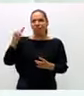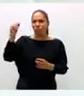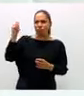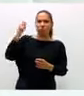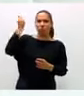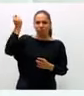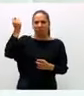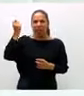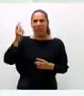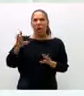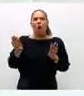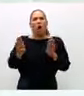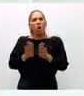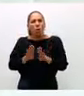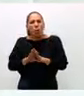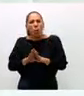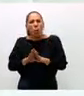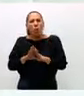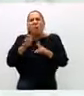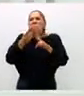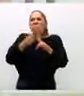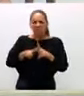el alumnado? ¿Con qué podemos comenzar?